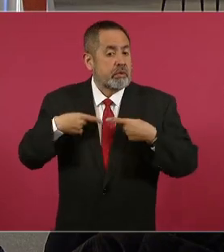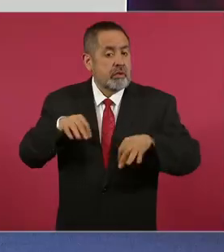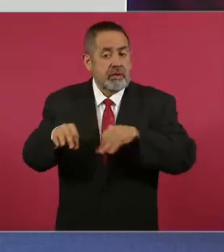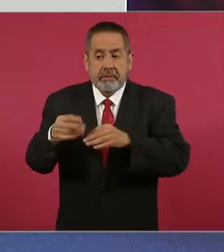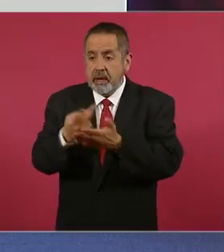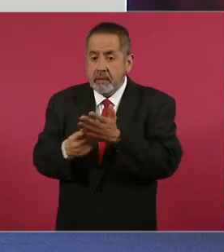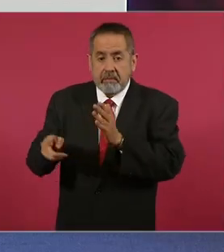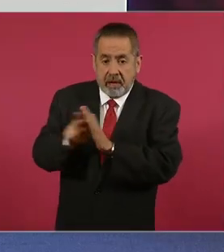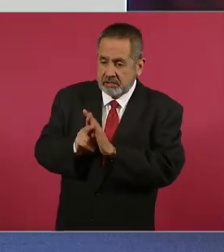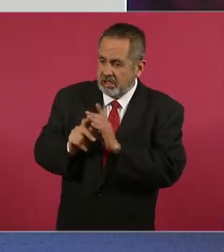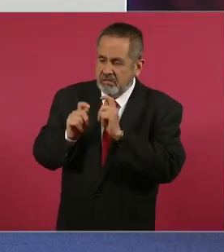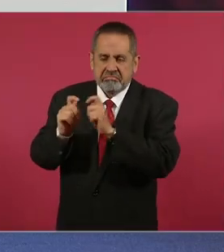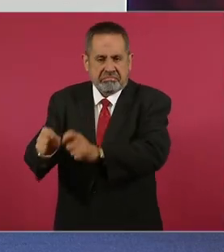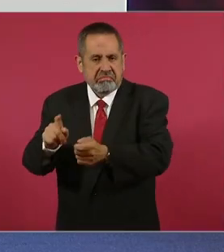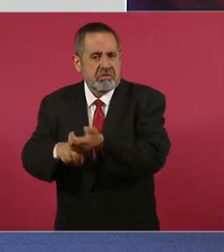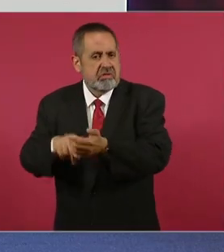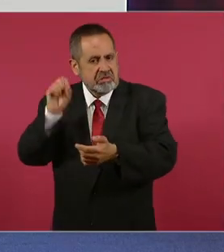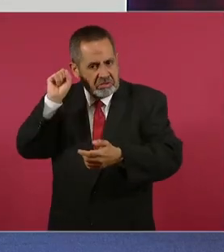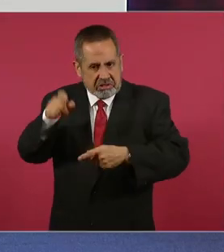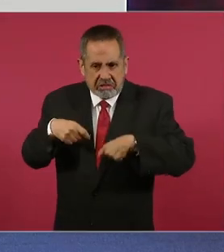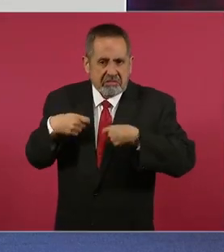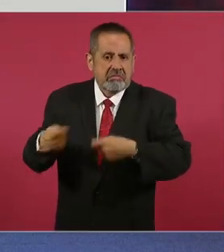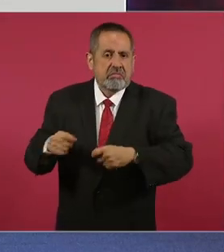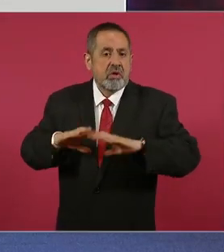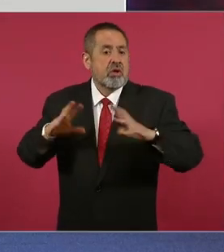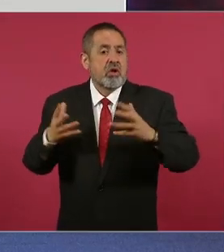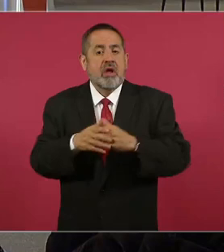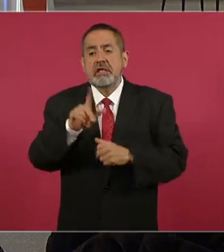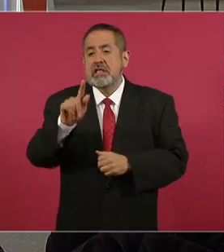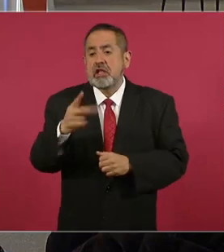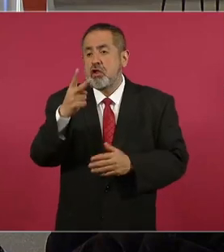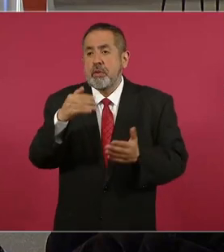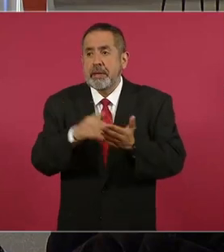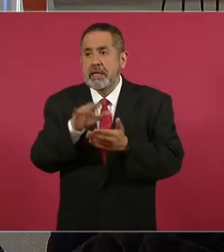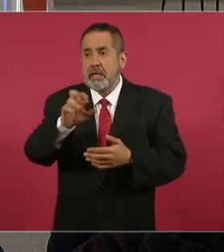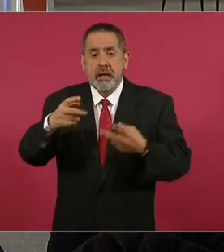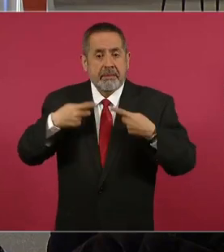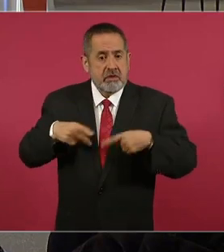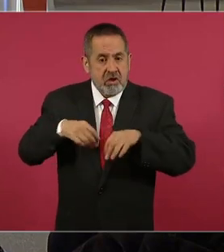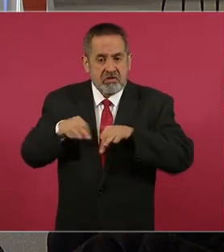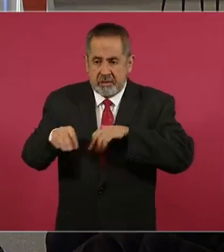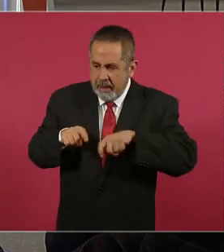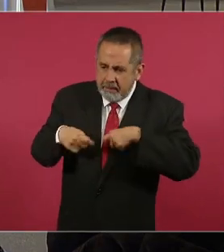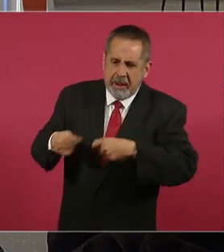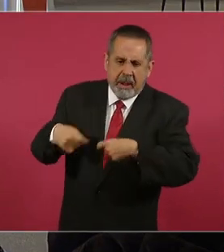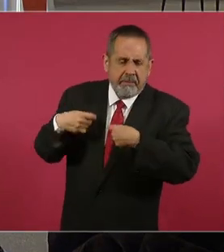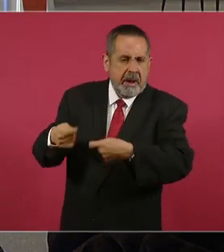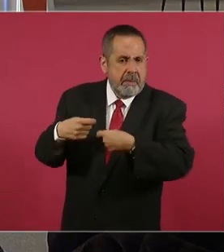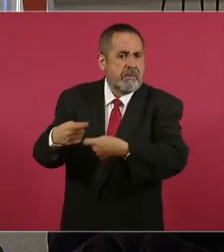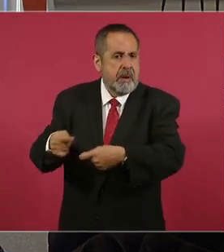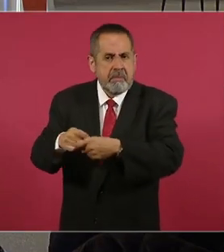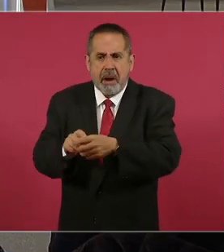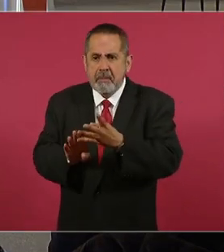y 7.000 de confianza, o sea, 72.500 trabajadores han tenido ascensos